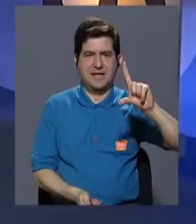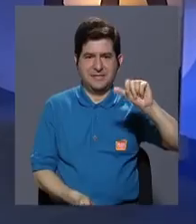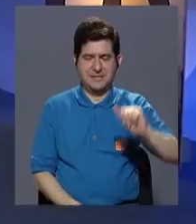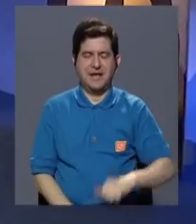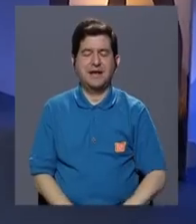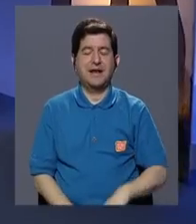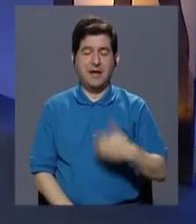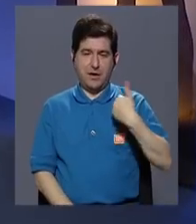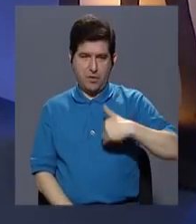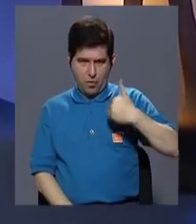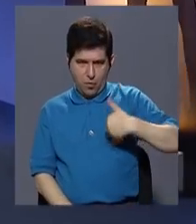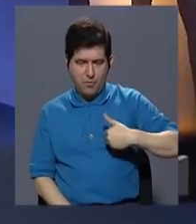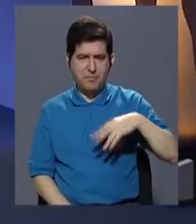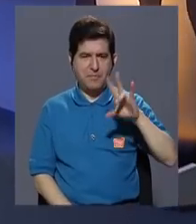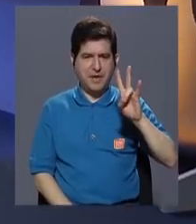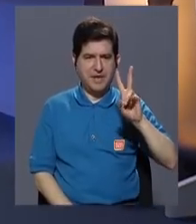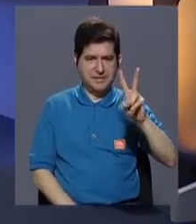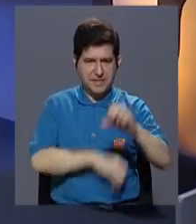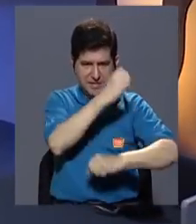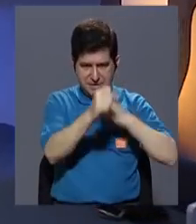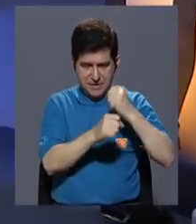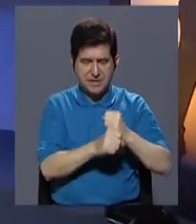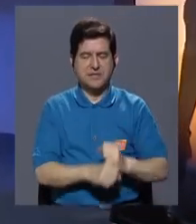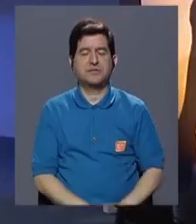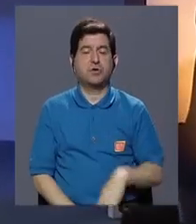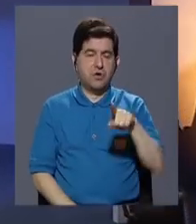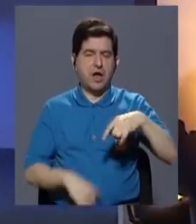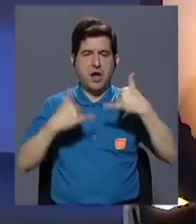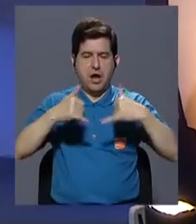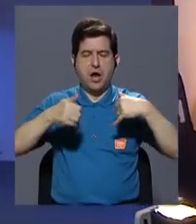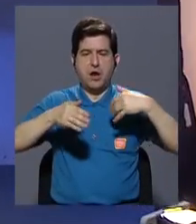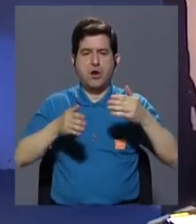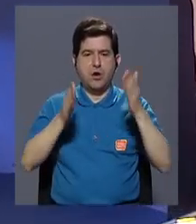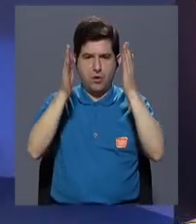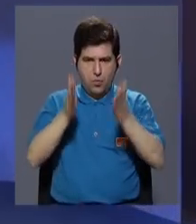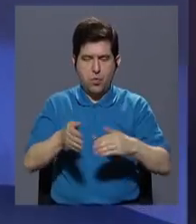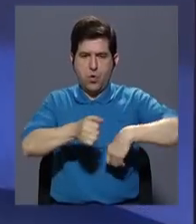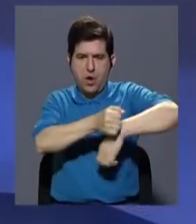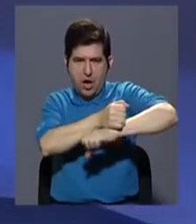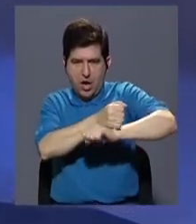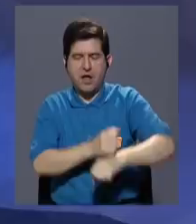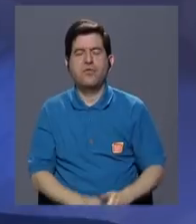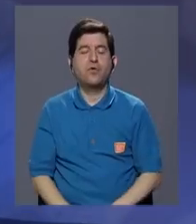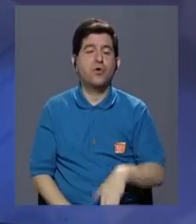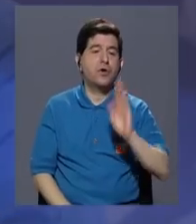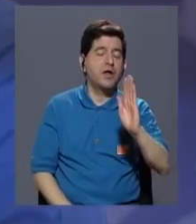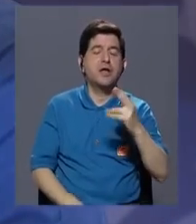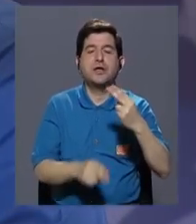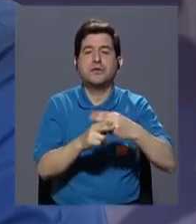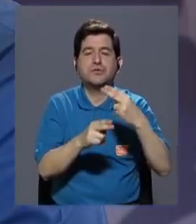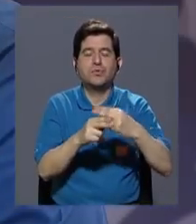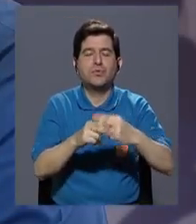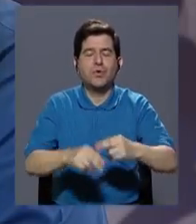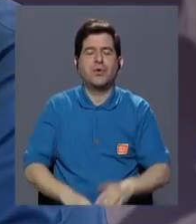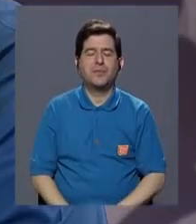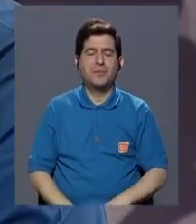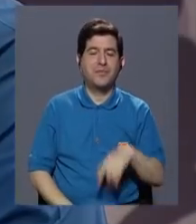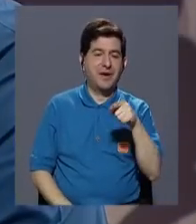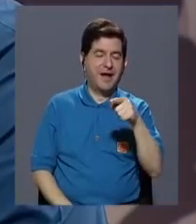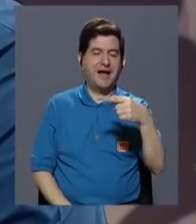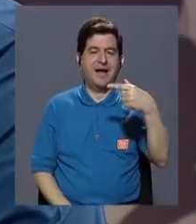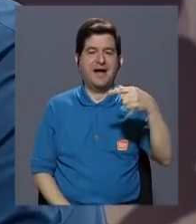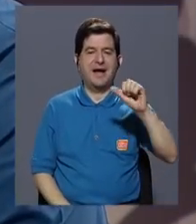eugenio que es un hombre de 72 años que había sido futbolista en su juventud y su apodo de futbolista en la juventud es la